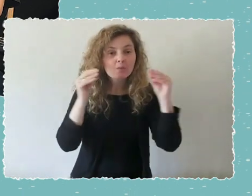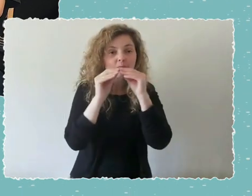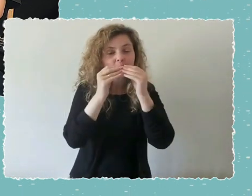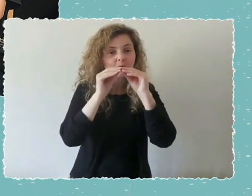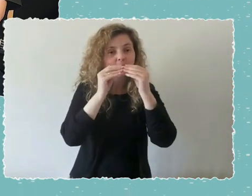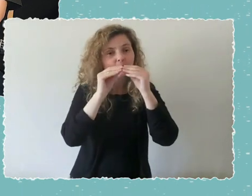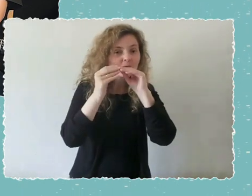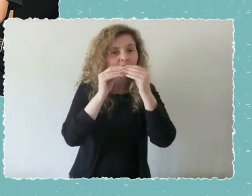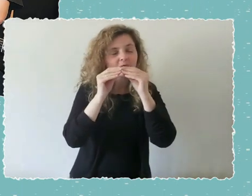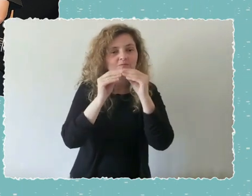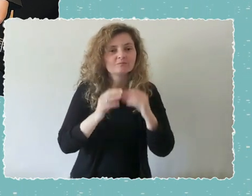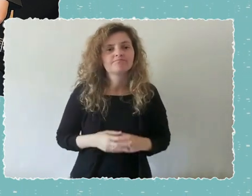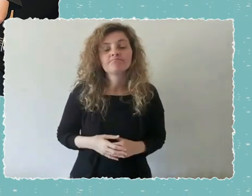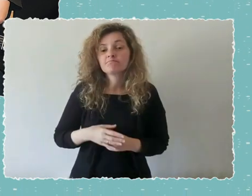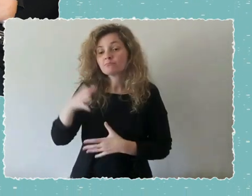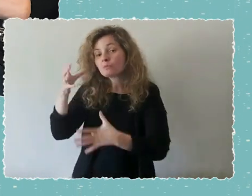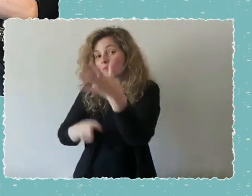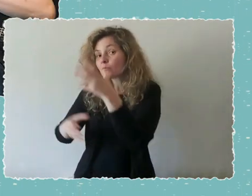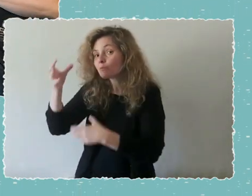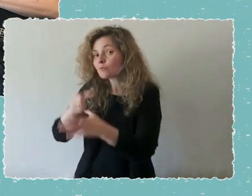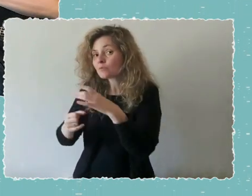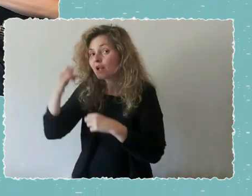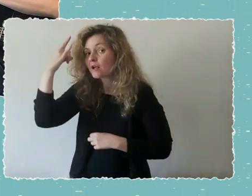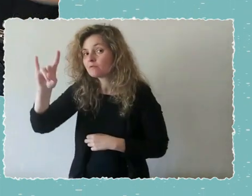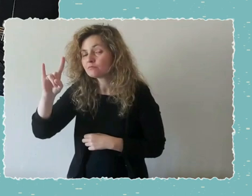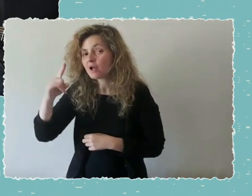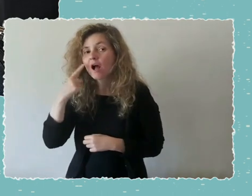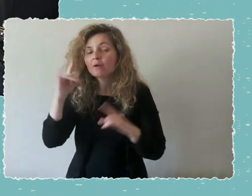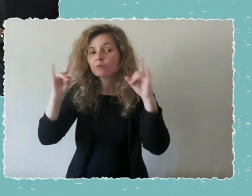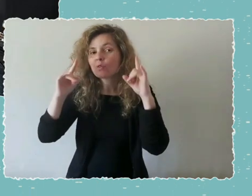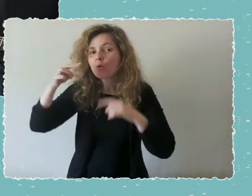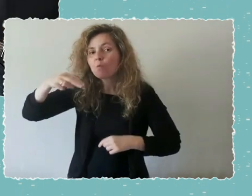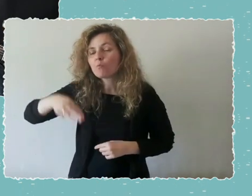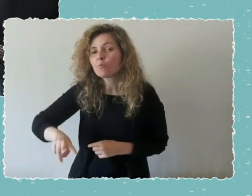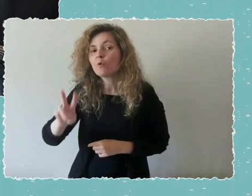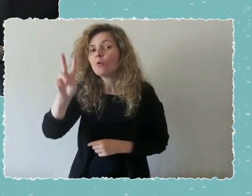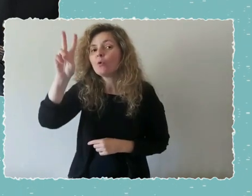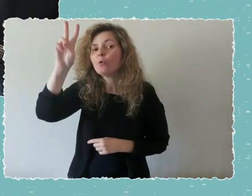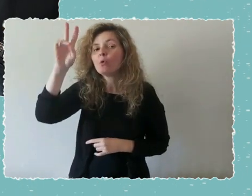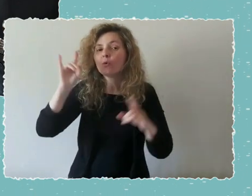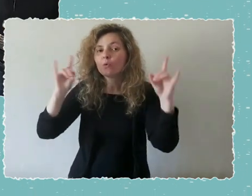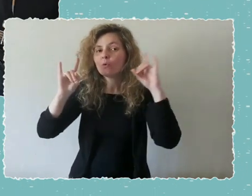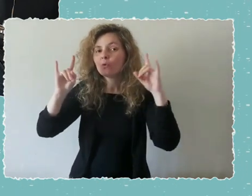bico. Que muxiu a vaca. Ruido de vaca, ruido de vaca.